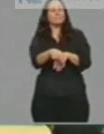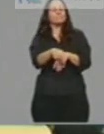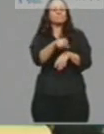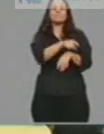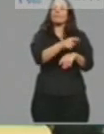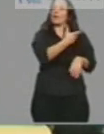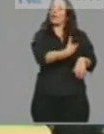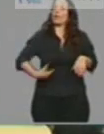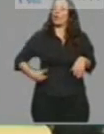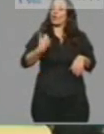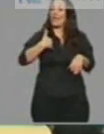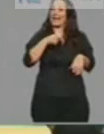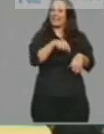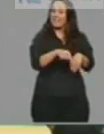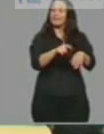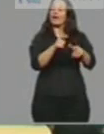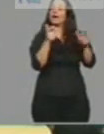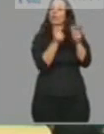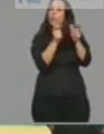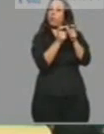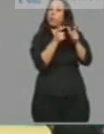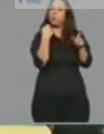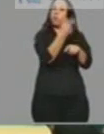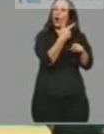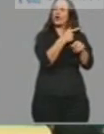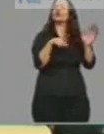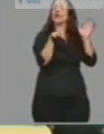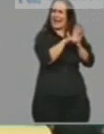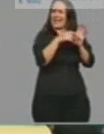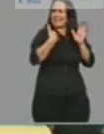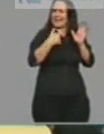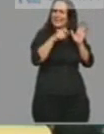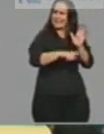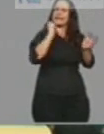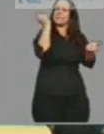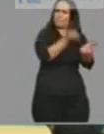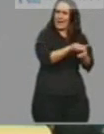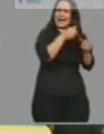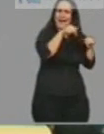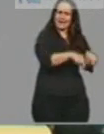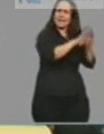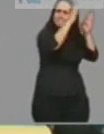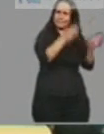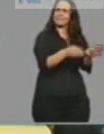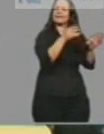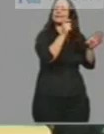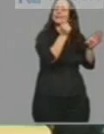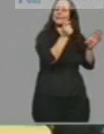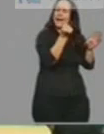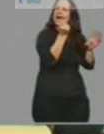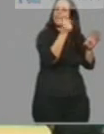gobierno argentino, con bonos emitidos con ley argentina y pagaderos acá en la Caja de Valores, en la